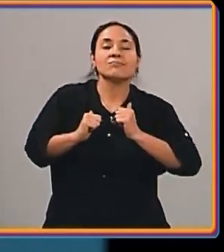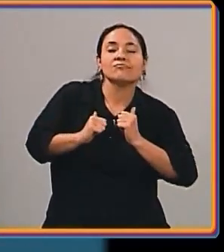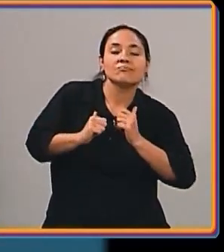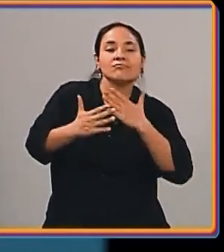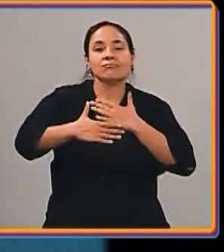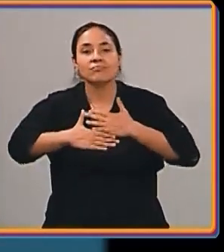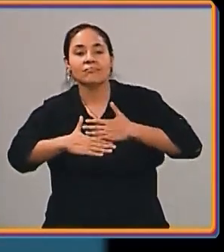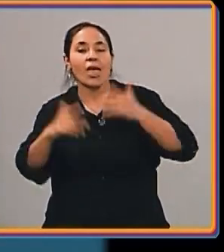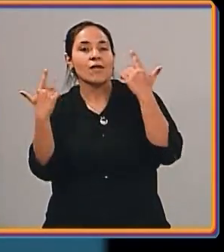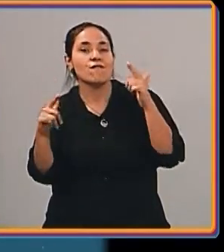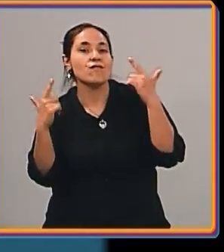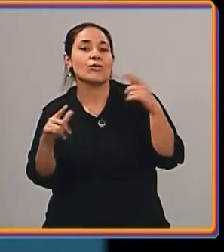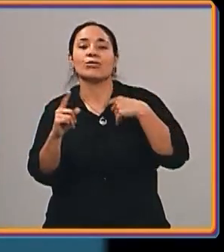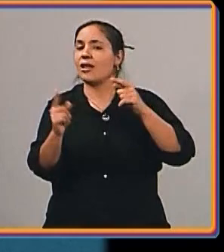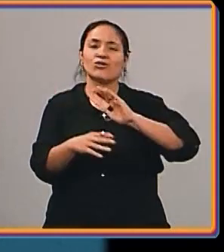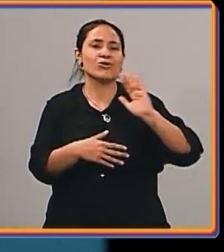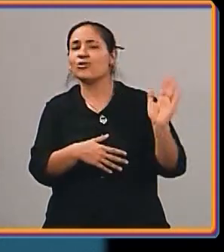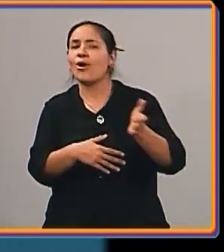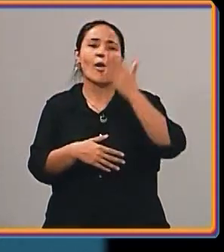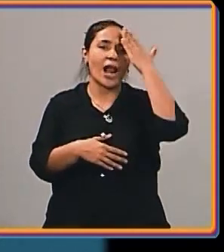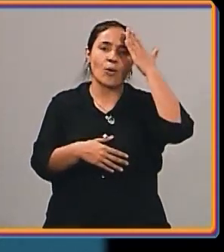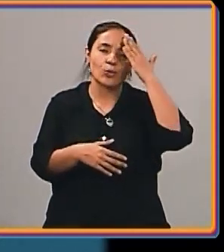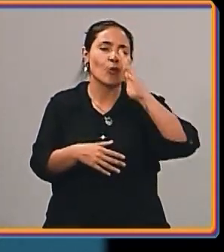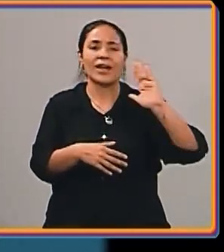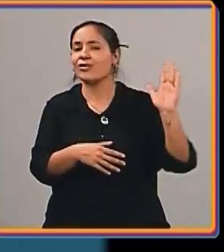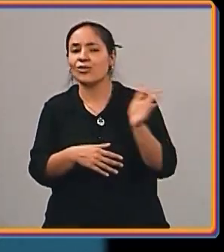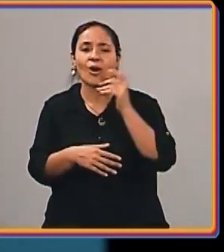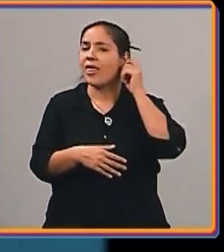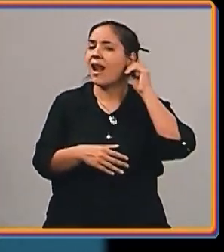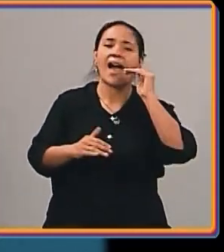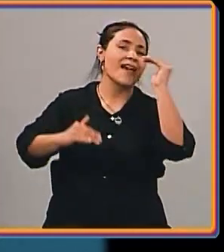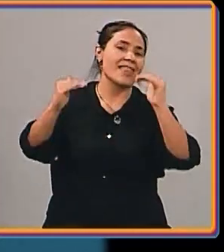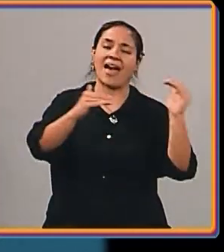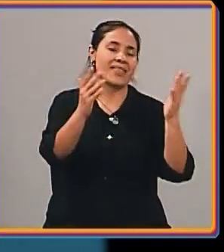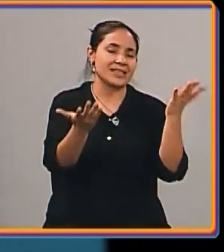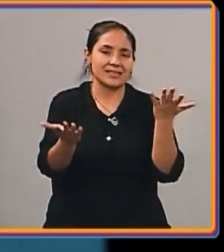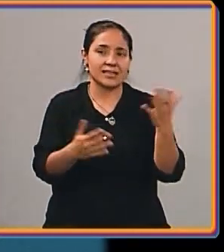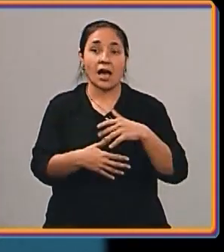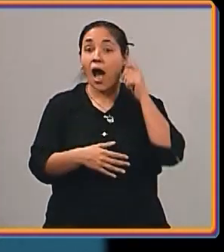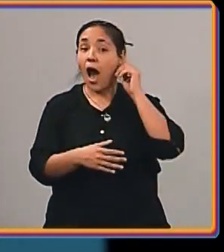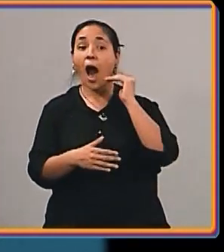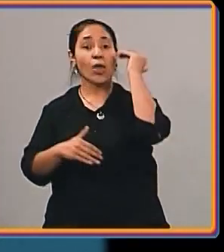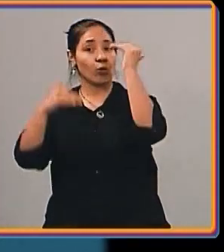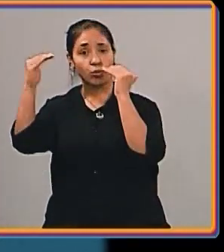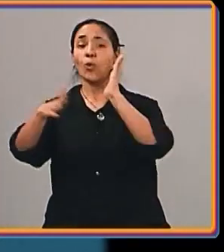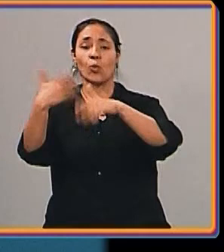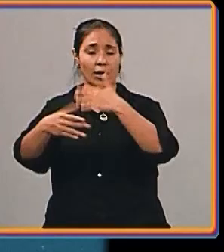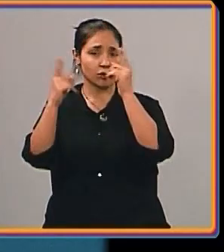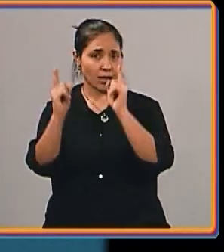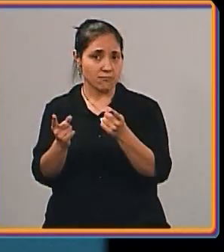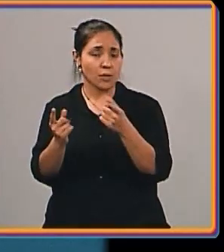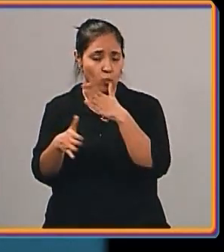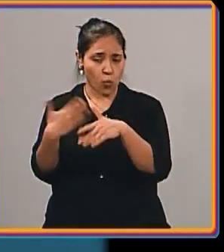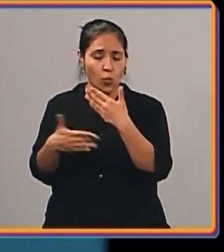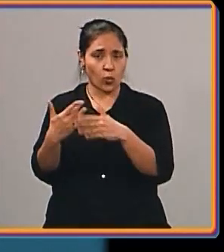esta necesidad humana es transversal a todas las culturas, a todas las edades. El adulto juega, sí, o